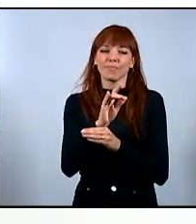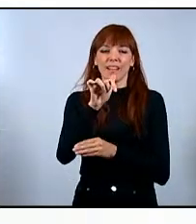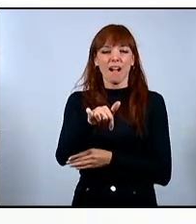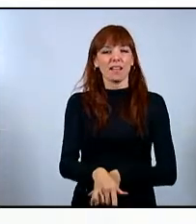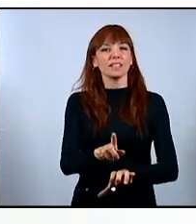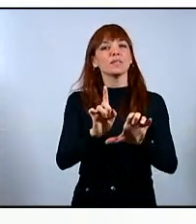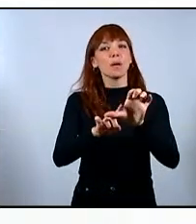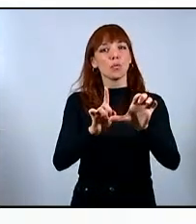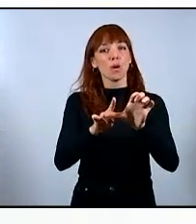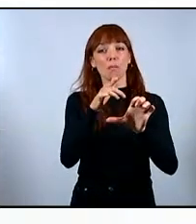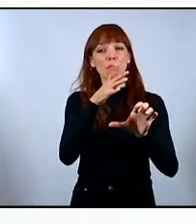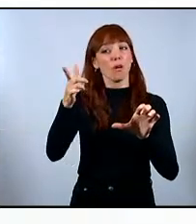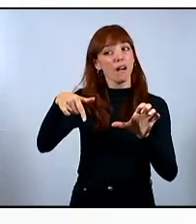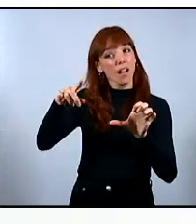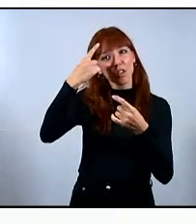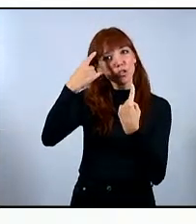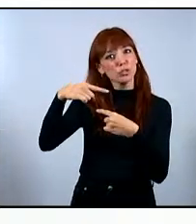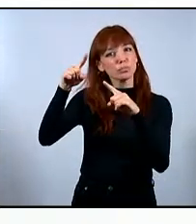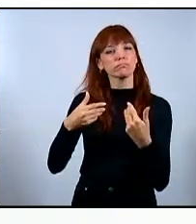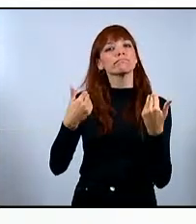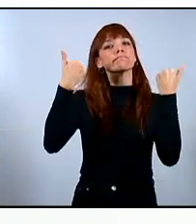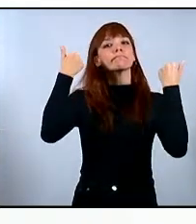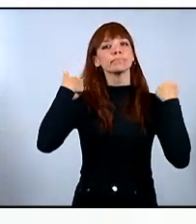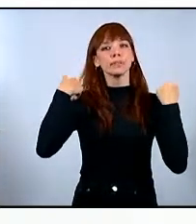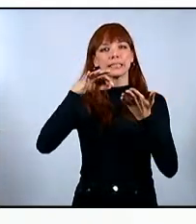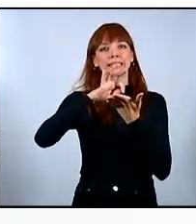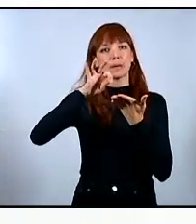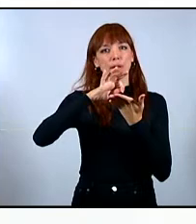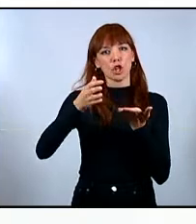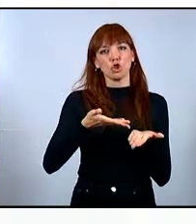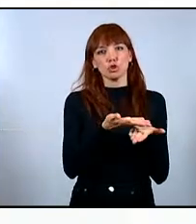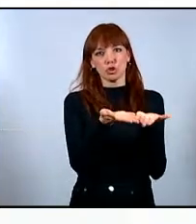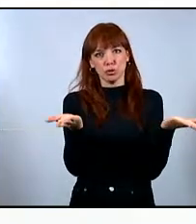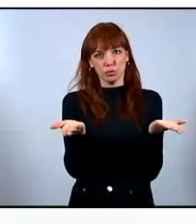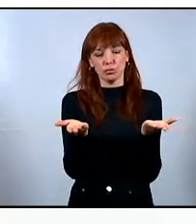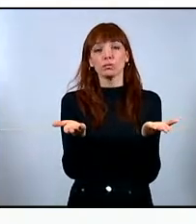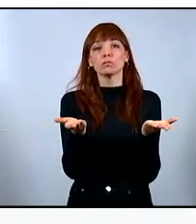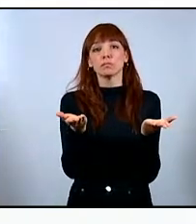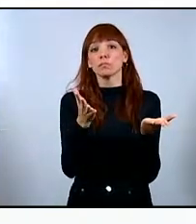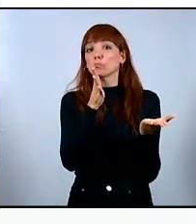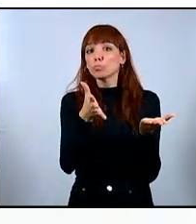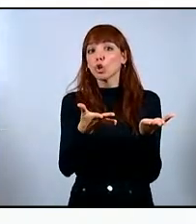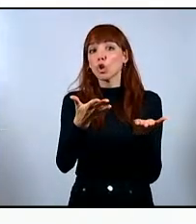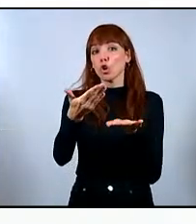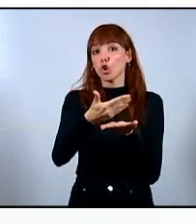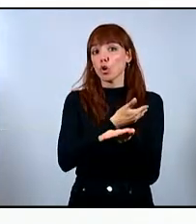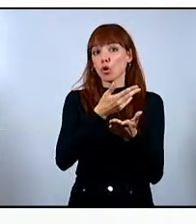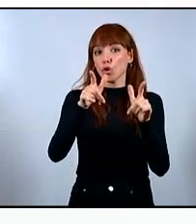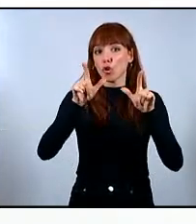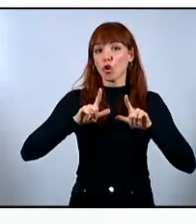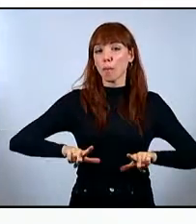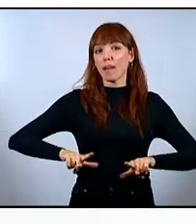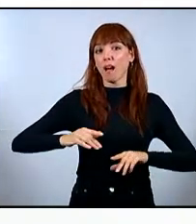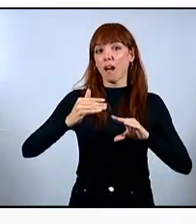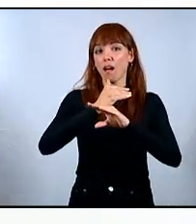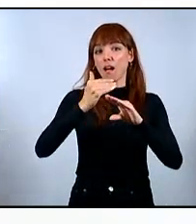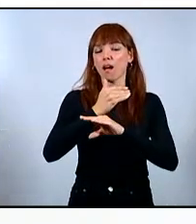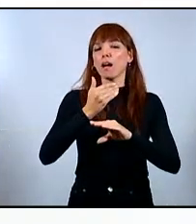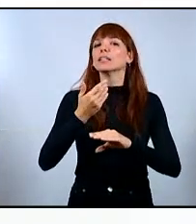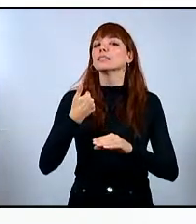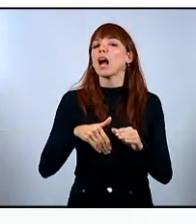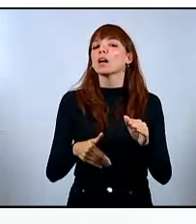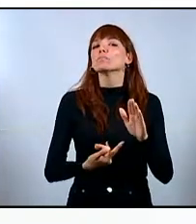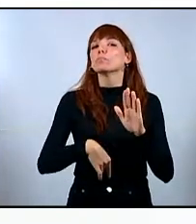de la prestación de los servicios fundamentales. Así, en la nómina de octubre, la Junta de Extremadura va a abonar los niveles